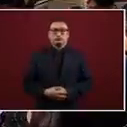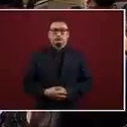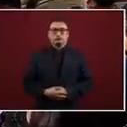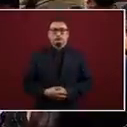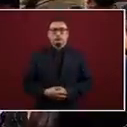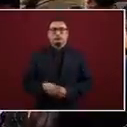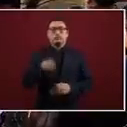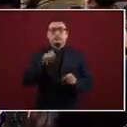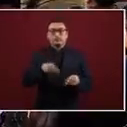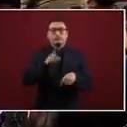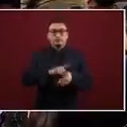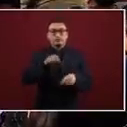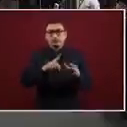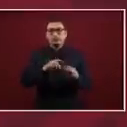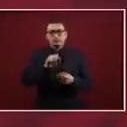El mismo día.